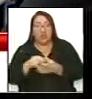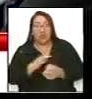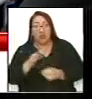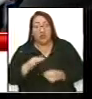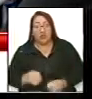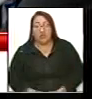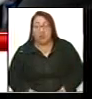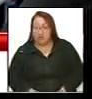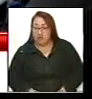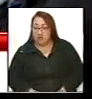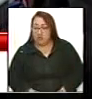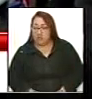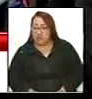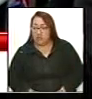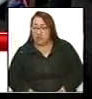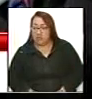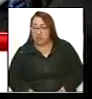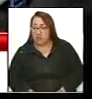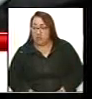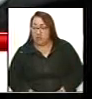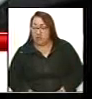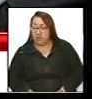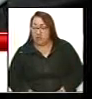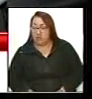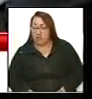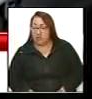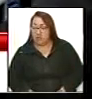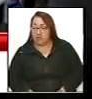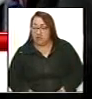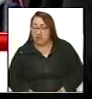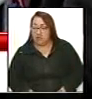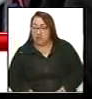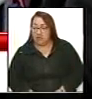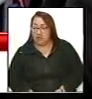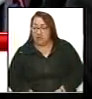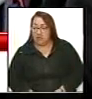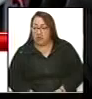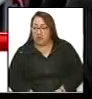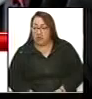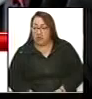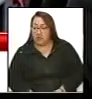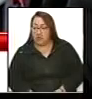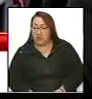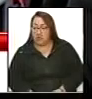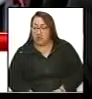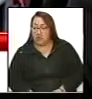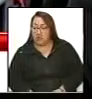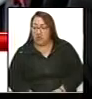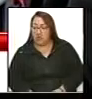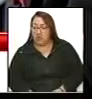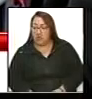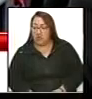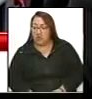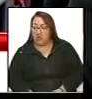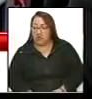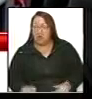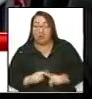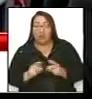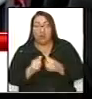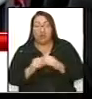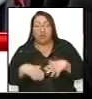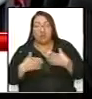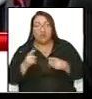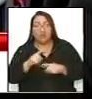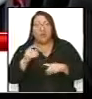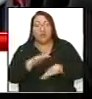provincias. Entonces, habría que de todas maneras requerirlo, ¿no? Progresivamente, conforme a las posibilidades de cada sociedad